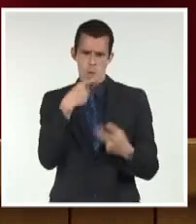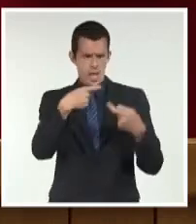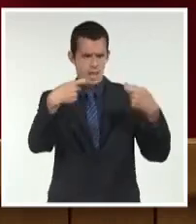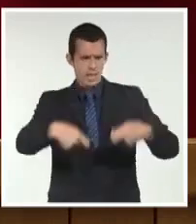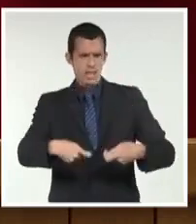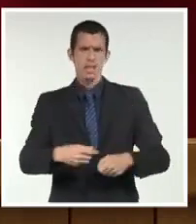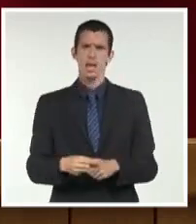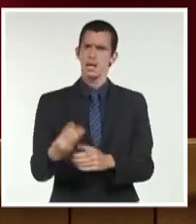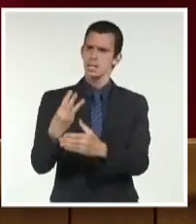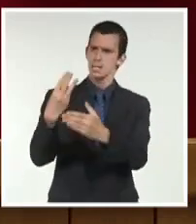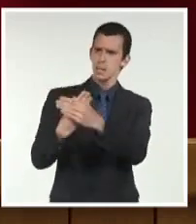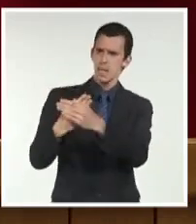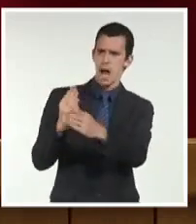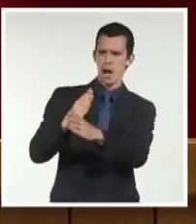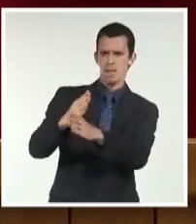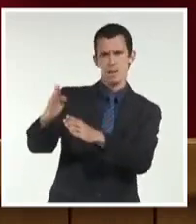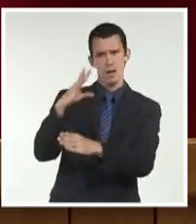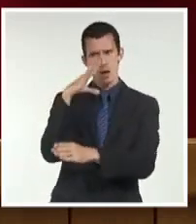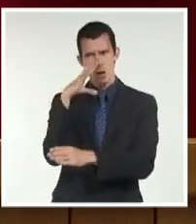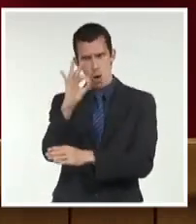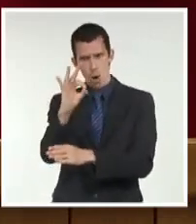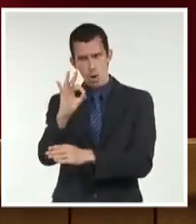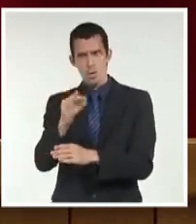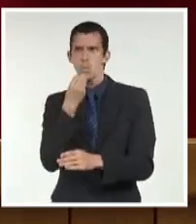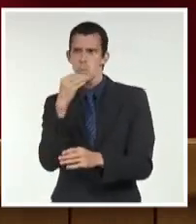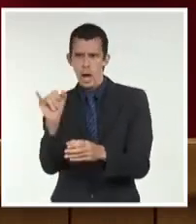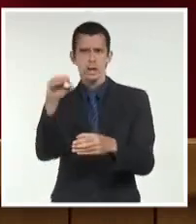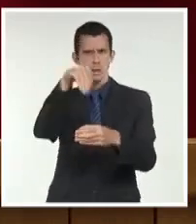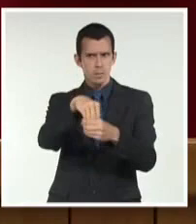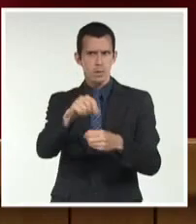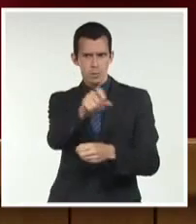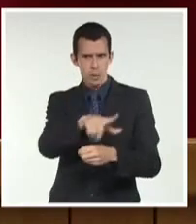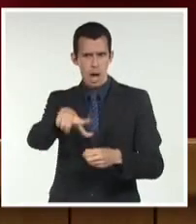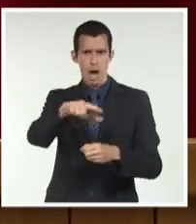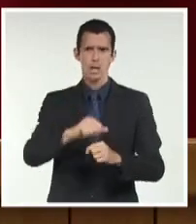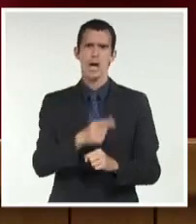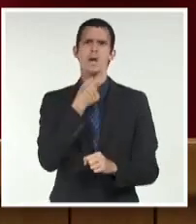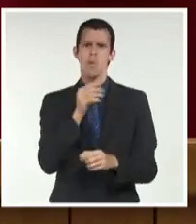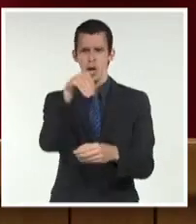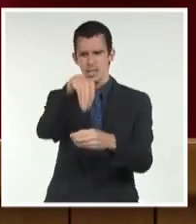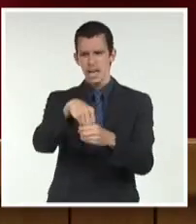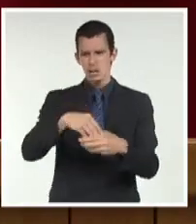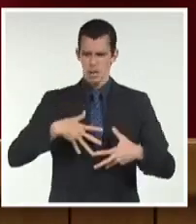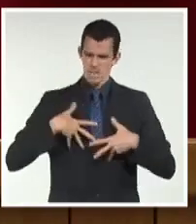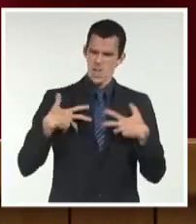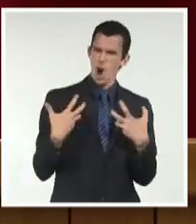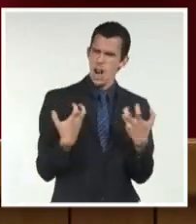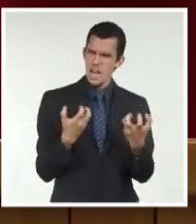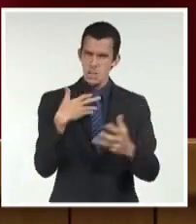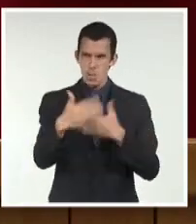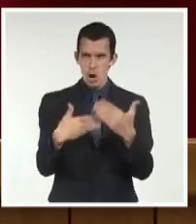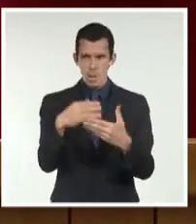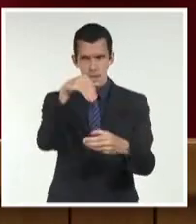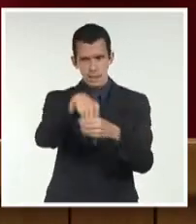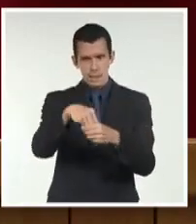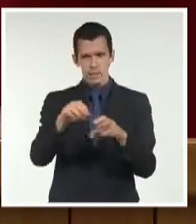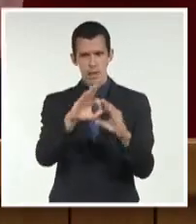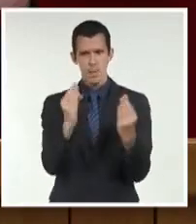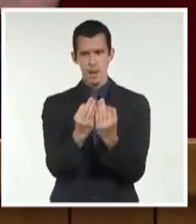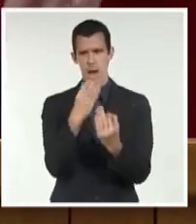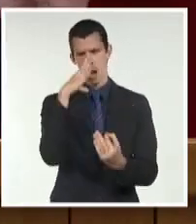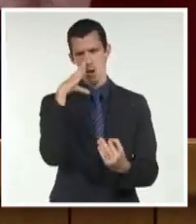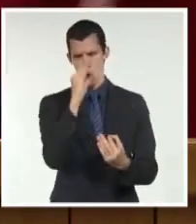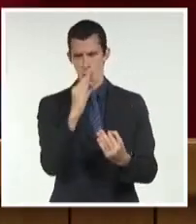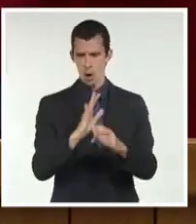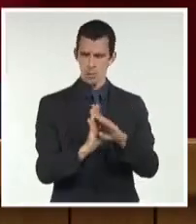por la condena al maltrato familiar, por el respeto a las diversidades familiares.